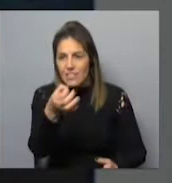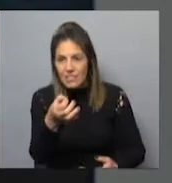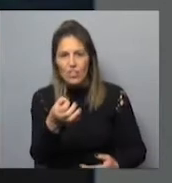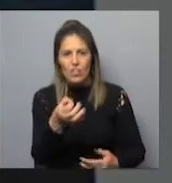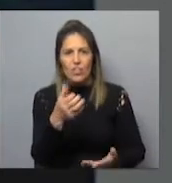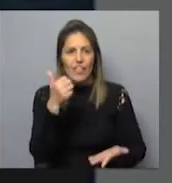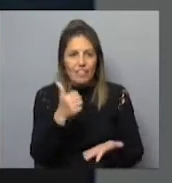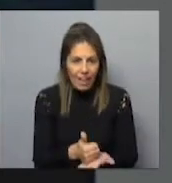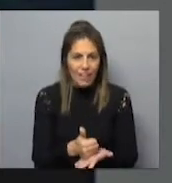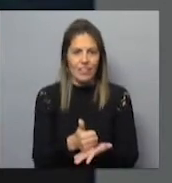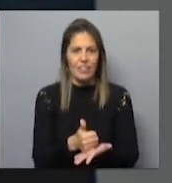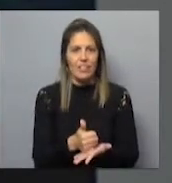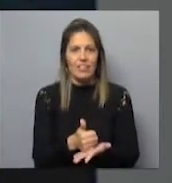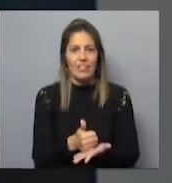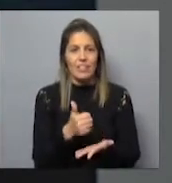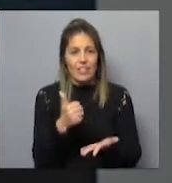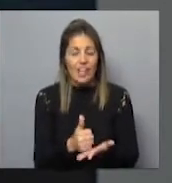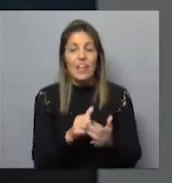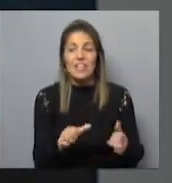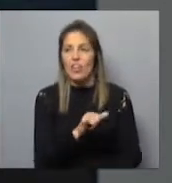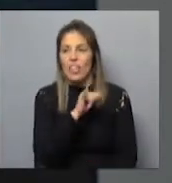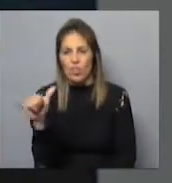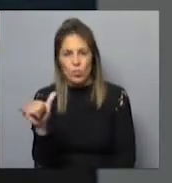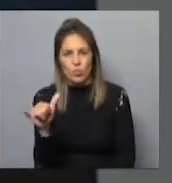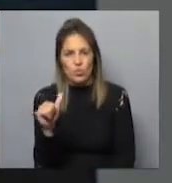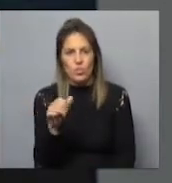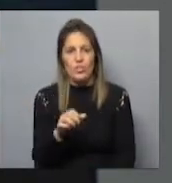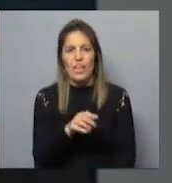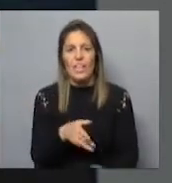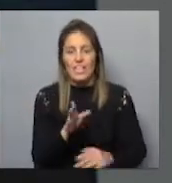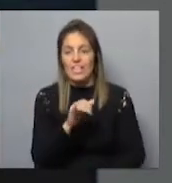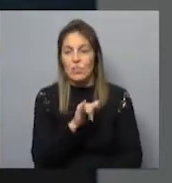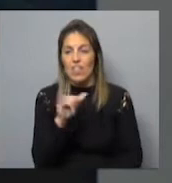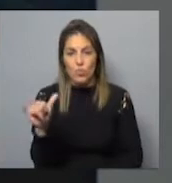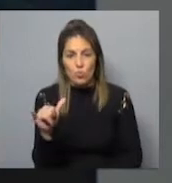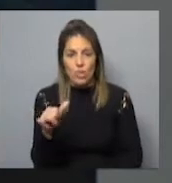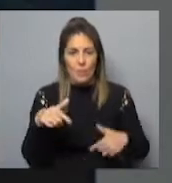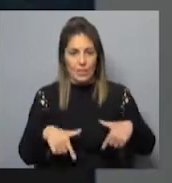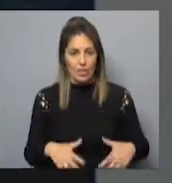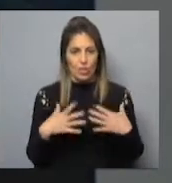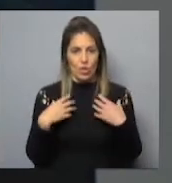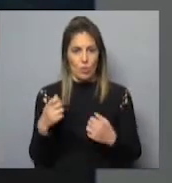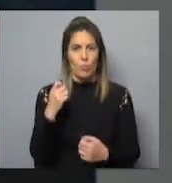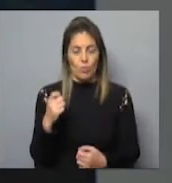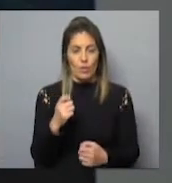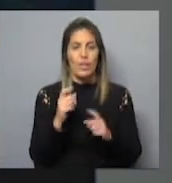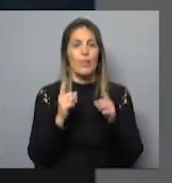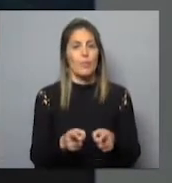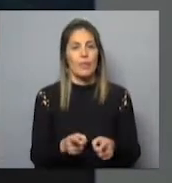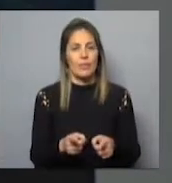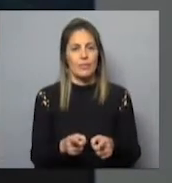de estar estar haciendo la denuncia que reconstruir a hacer una denuncia al ministerio de salud pública tiene el costo